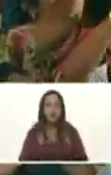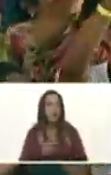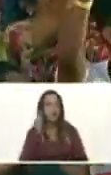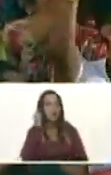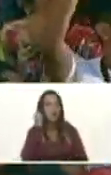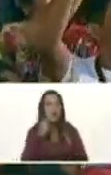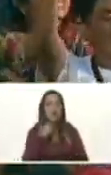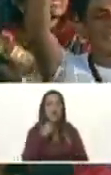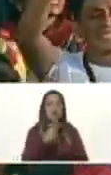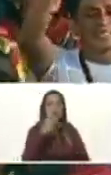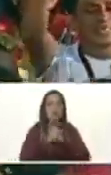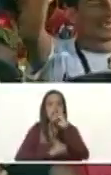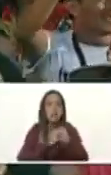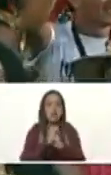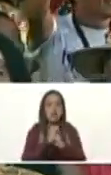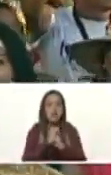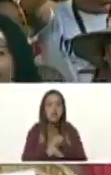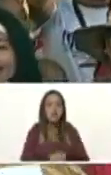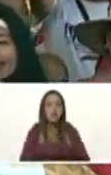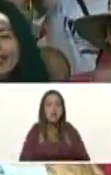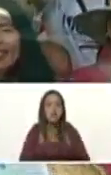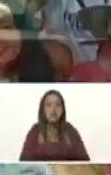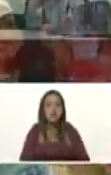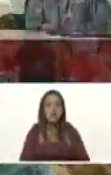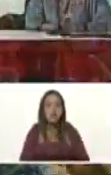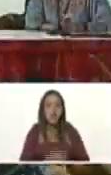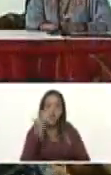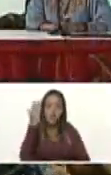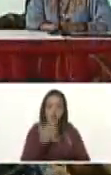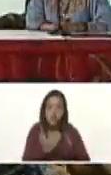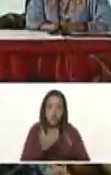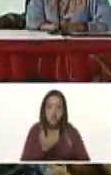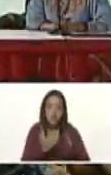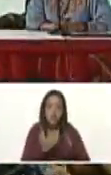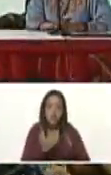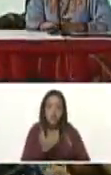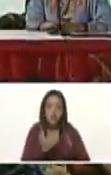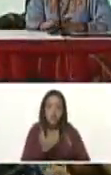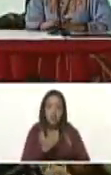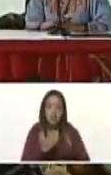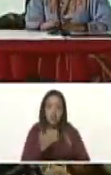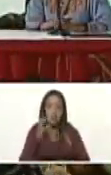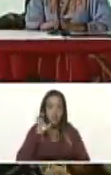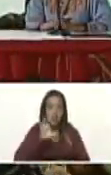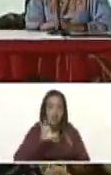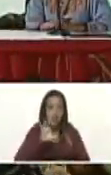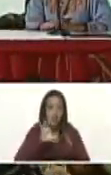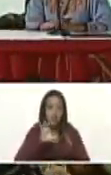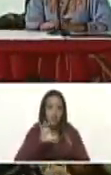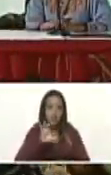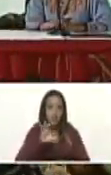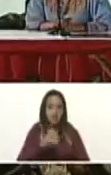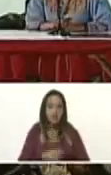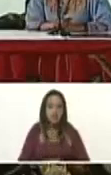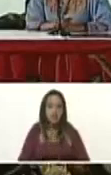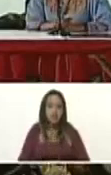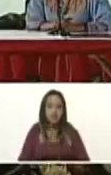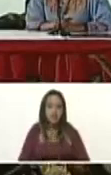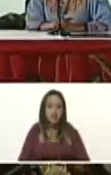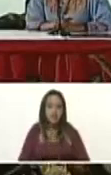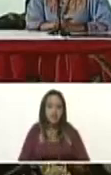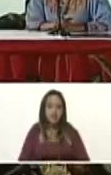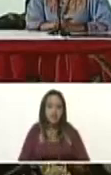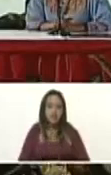compañera vocera internacional que viene de nuestra hermana Honduras. Se trata de